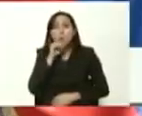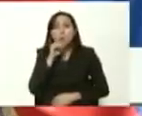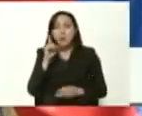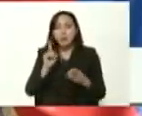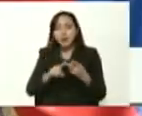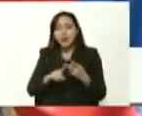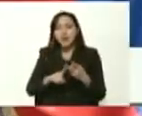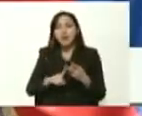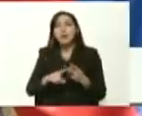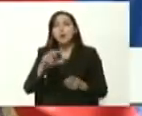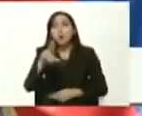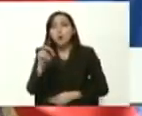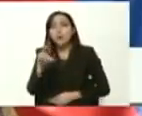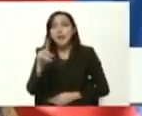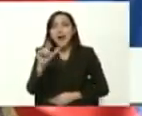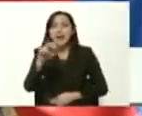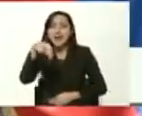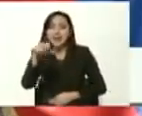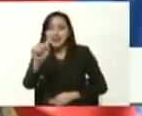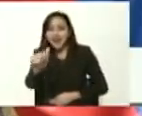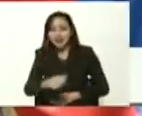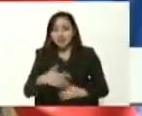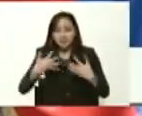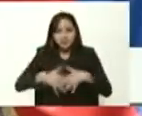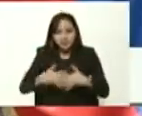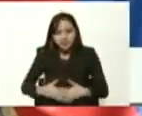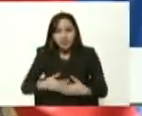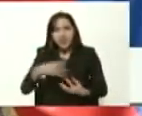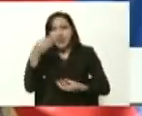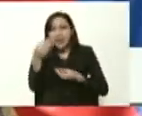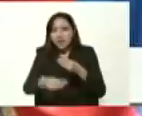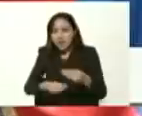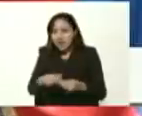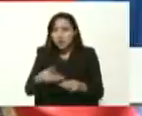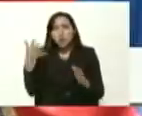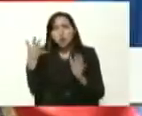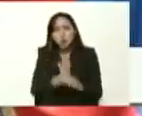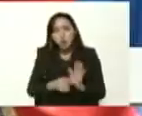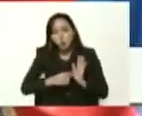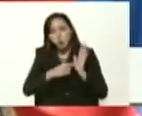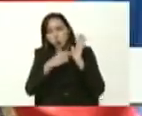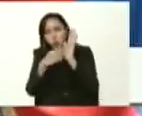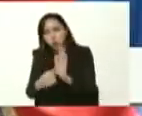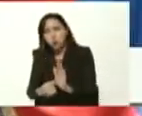compañía anónima, el suministro de insumos para infraestructura,